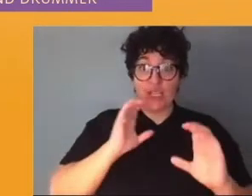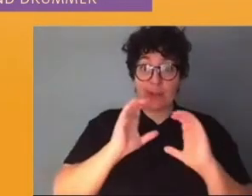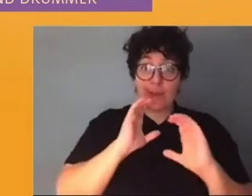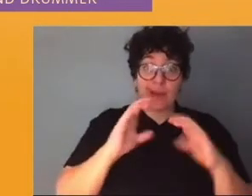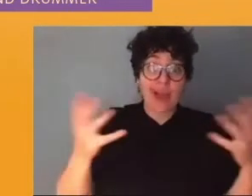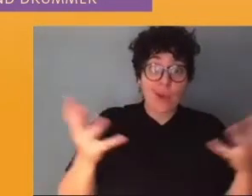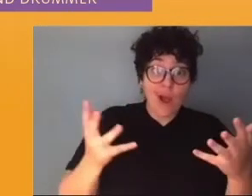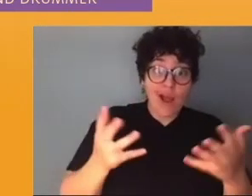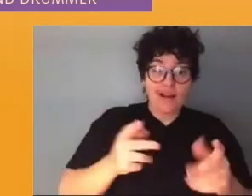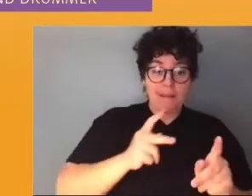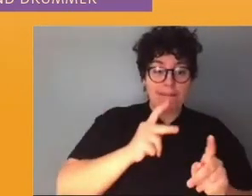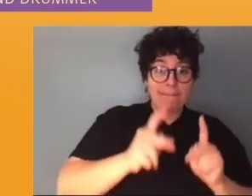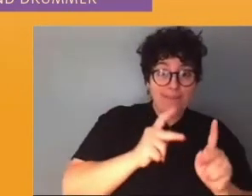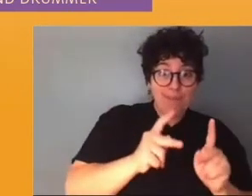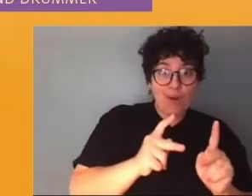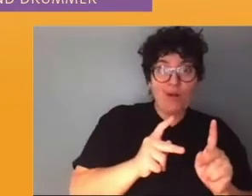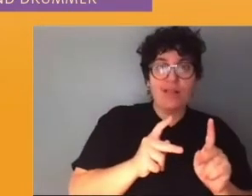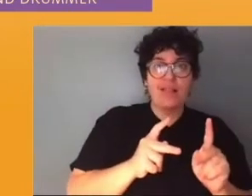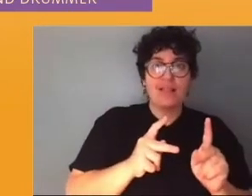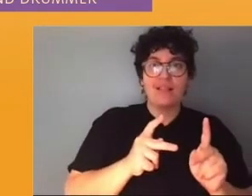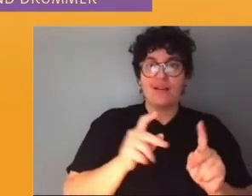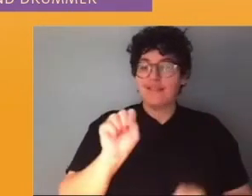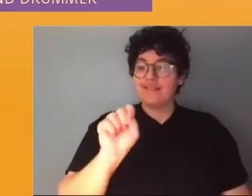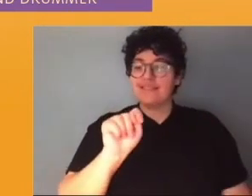personas o estado de la persona.